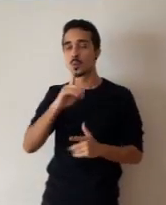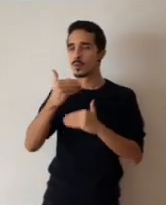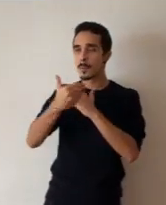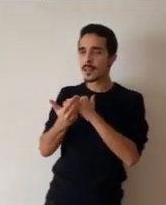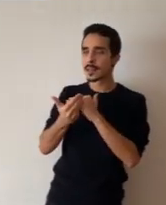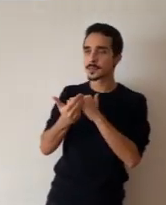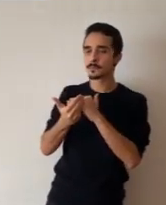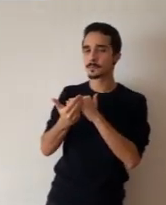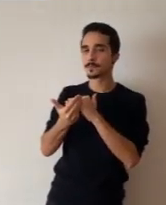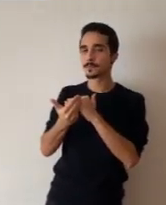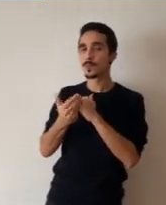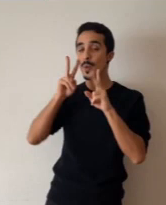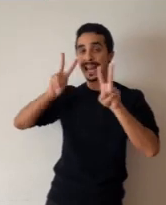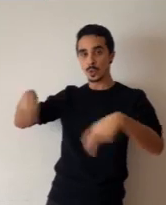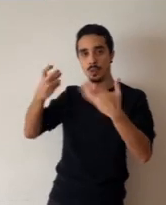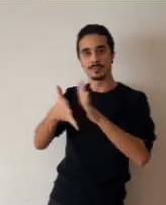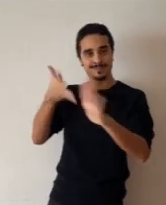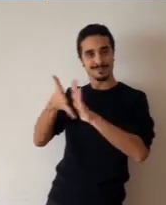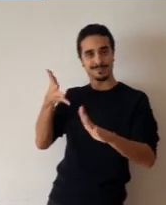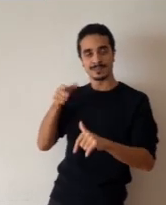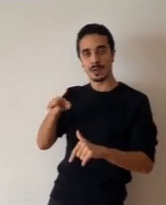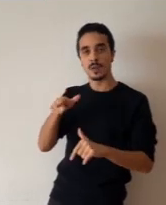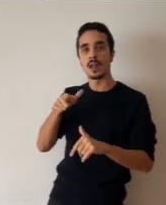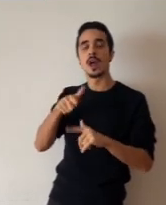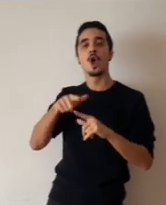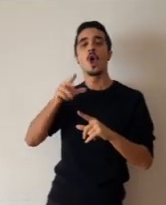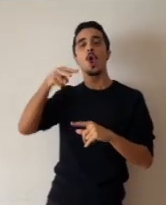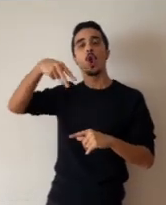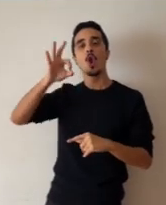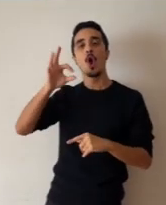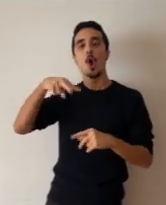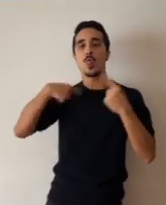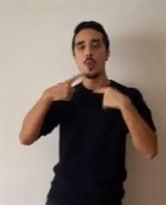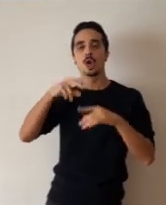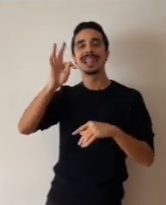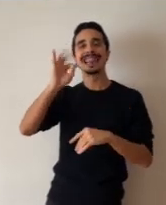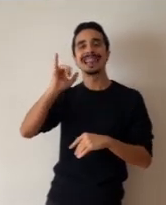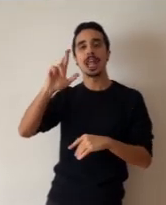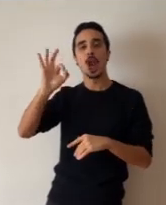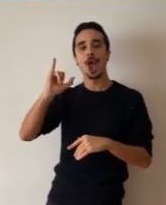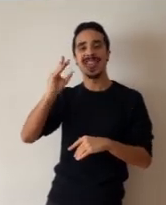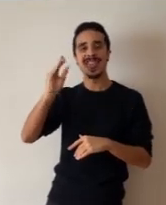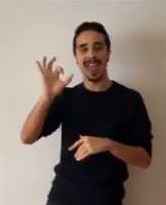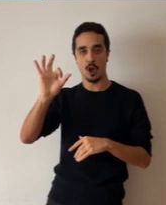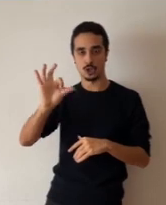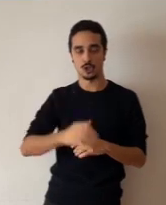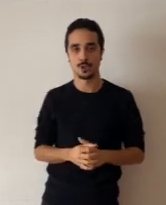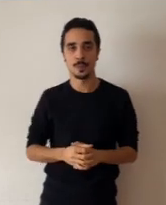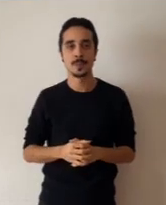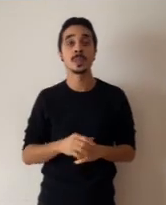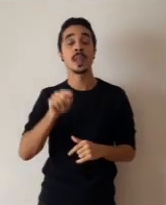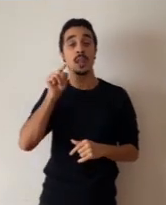Además, tenemos una parte de resolución rápida de los nódulos tiroideos, que es la vía rápida del